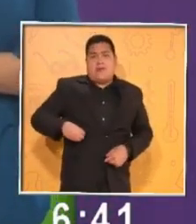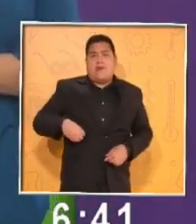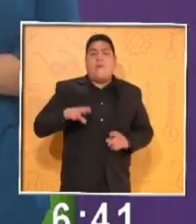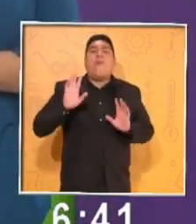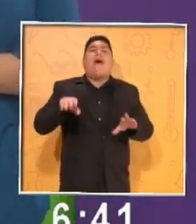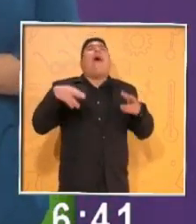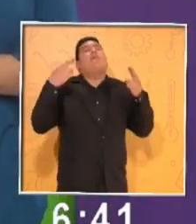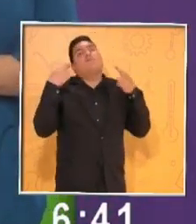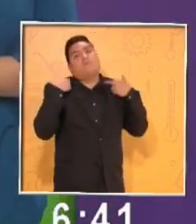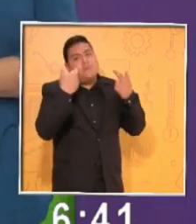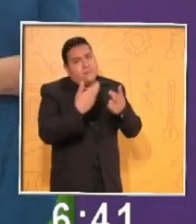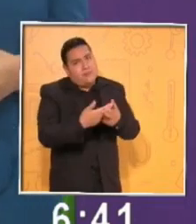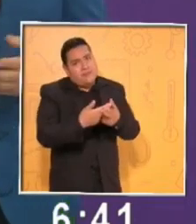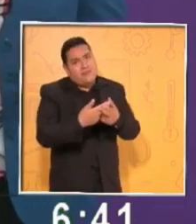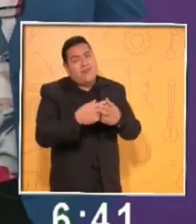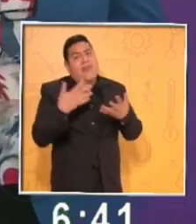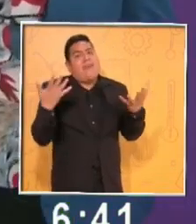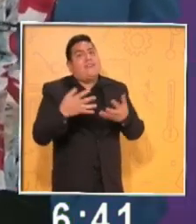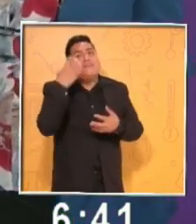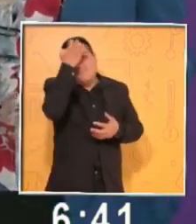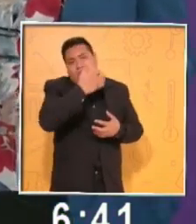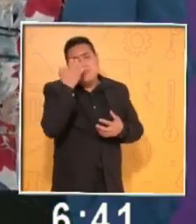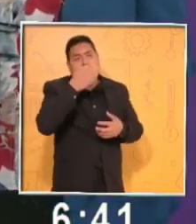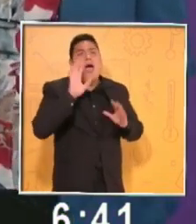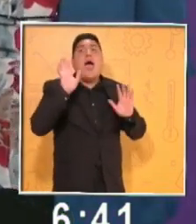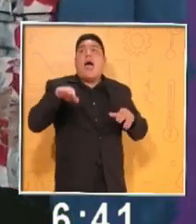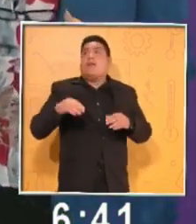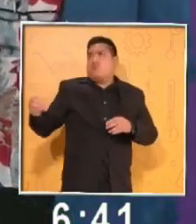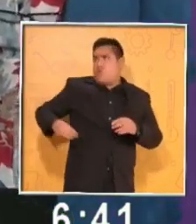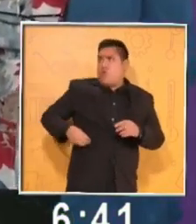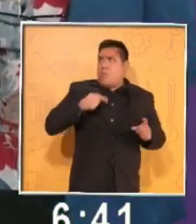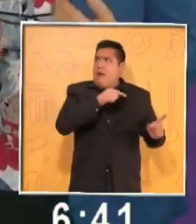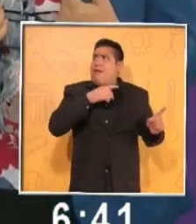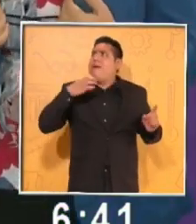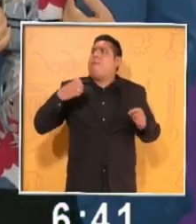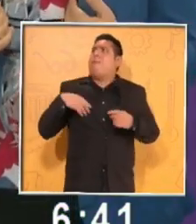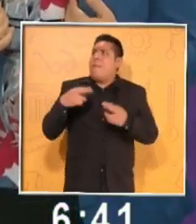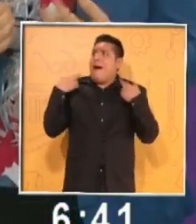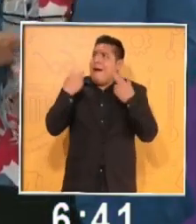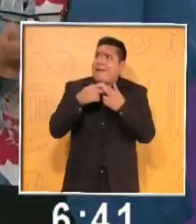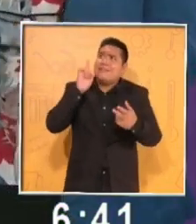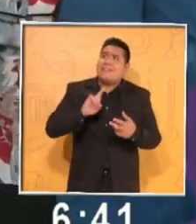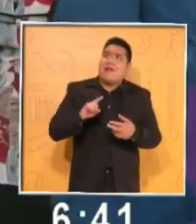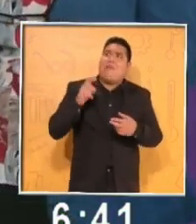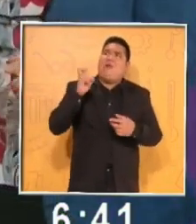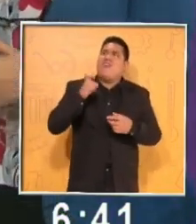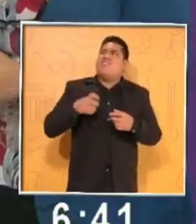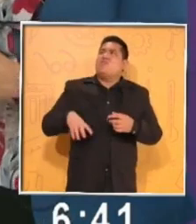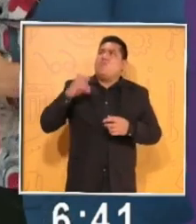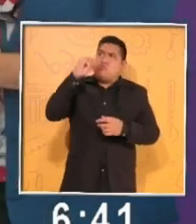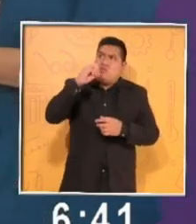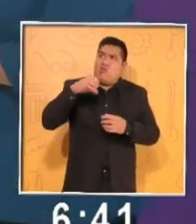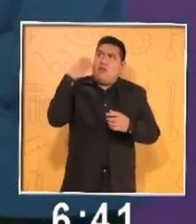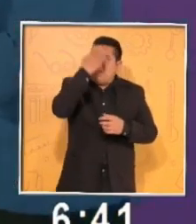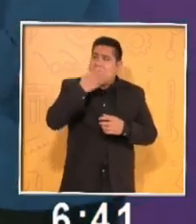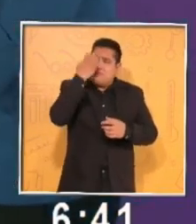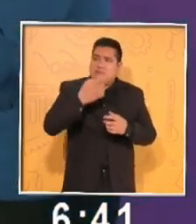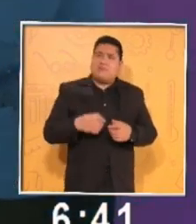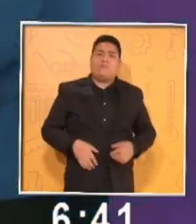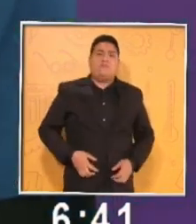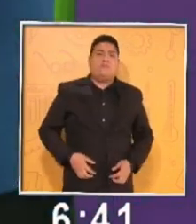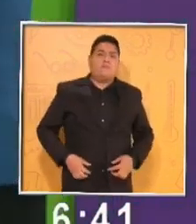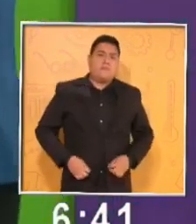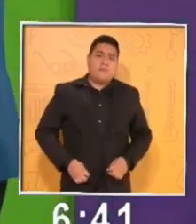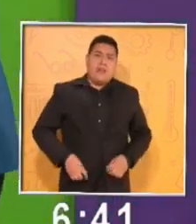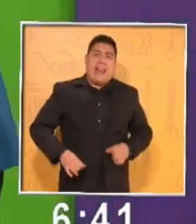el maestro o la maestra. La maestra la trae conmigo, por eso me reprobó. Yo reprobar, jamás. Y la